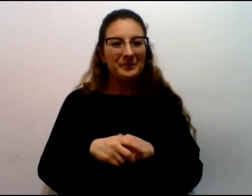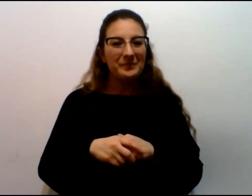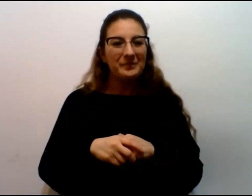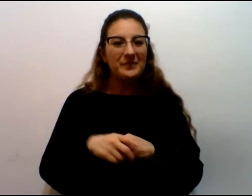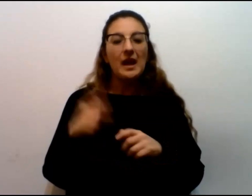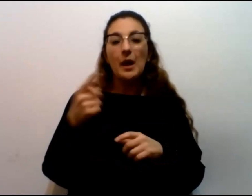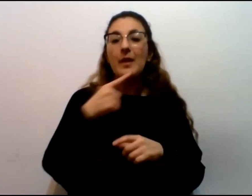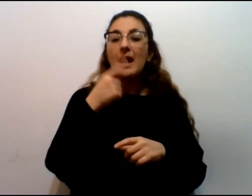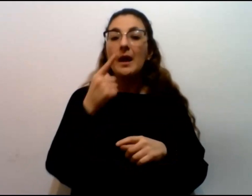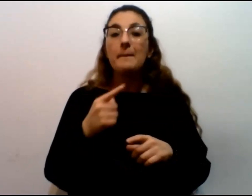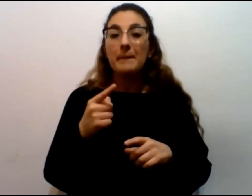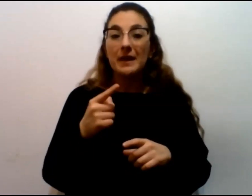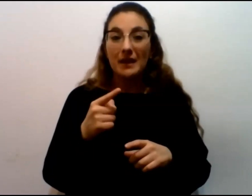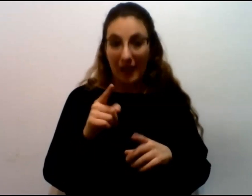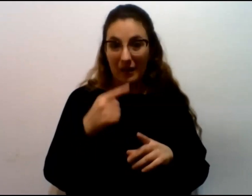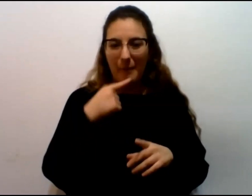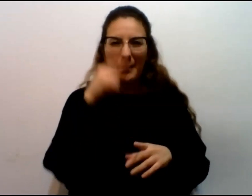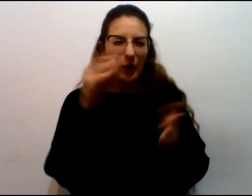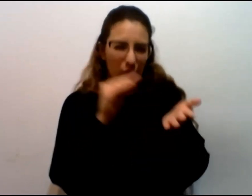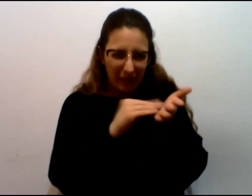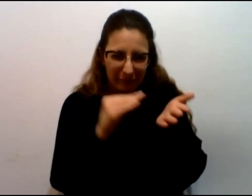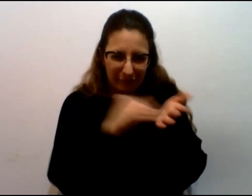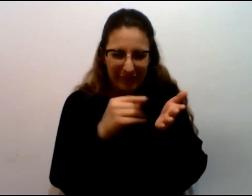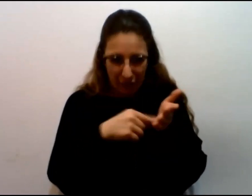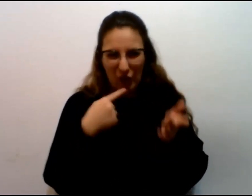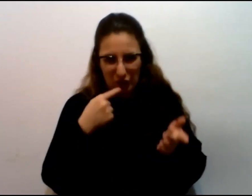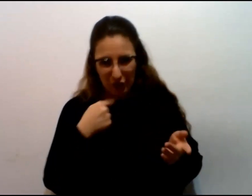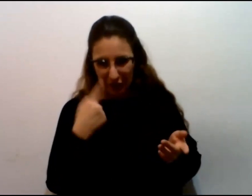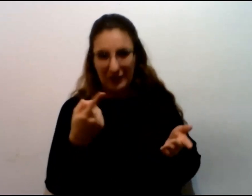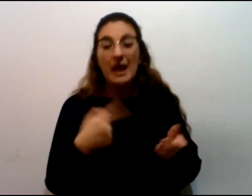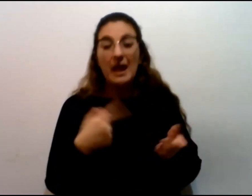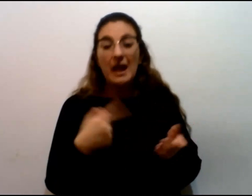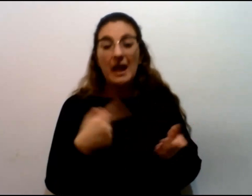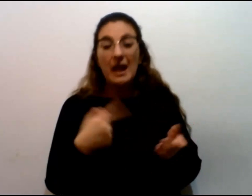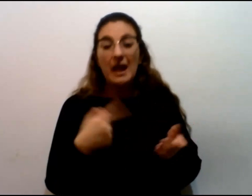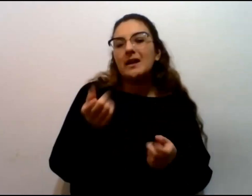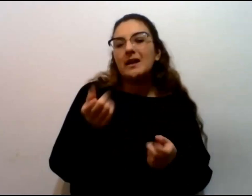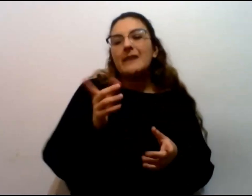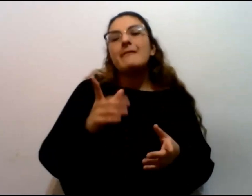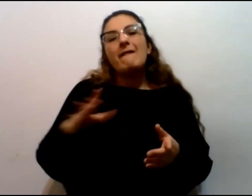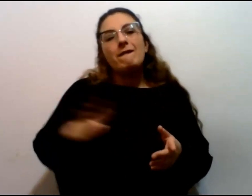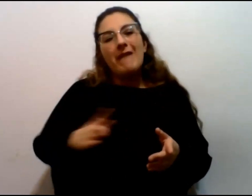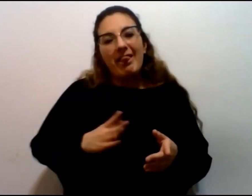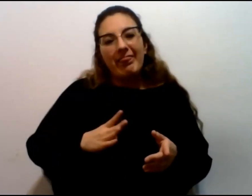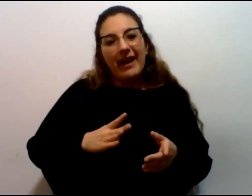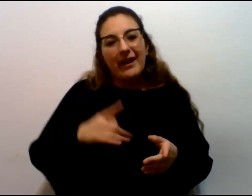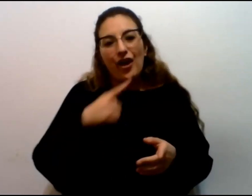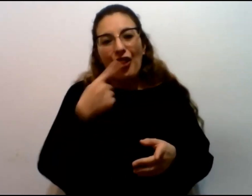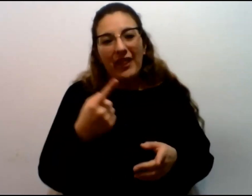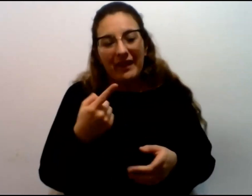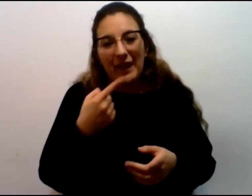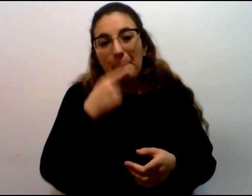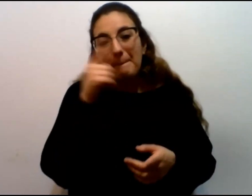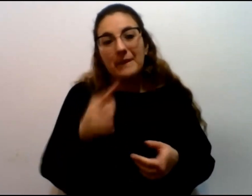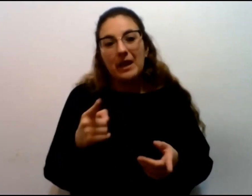preguntas A medida que fueran Surgiendo Nos quedaron Sin contestar Las preguntas Que tienen que ver Con el derecho laboral Después